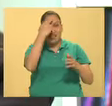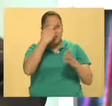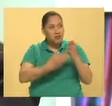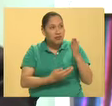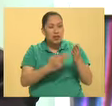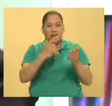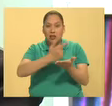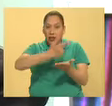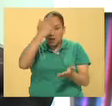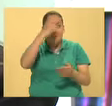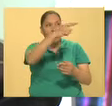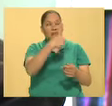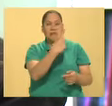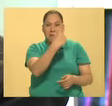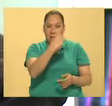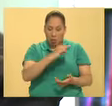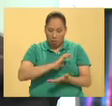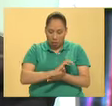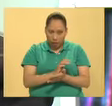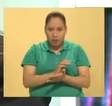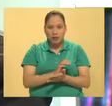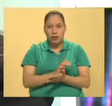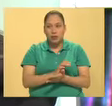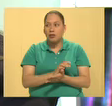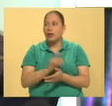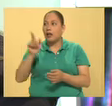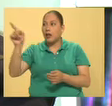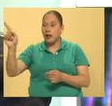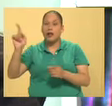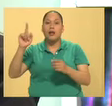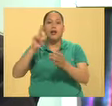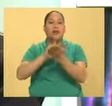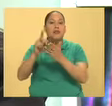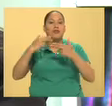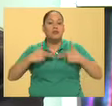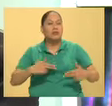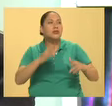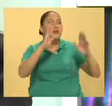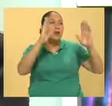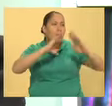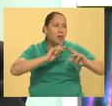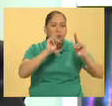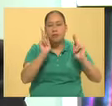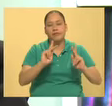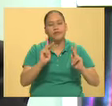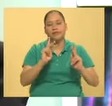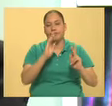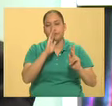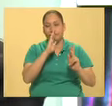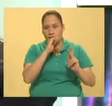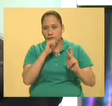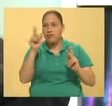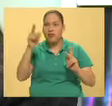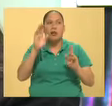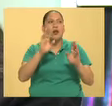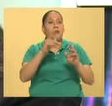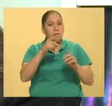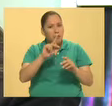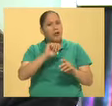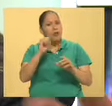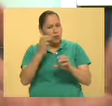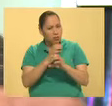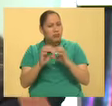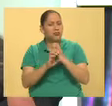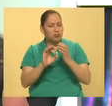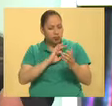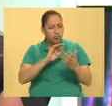grave a los derechos humanos, pues aquí no puede mediar ninguna conciliación. Pero hay ciertas cosas que sí se pueden ¿Allá